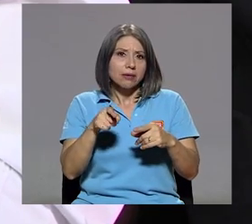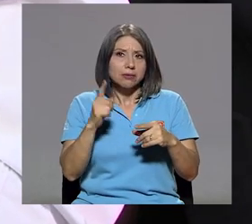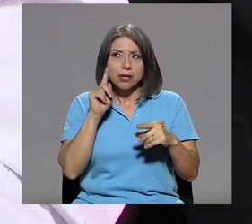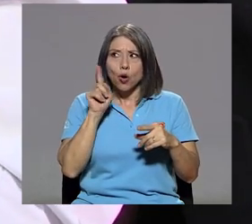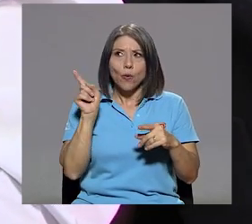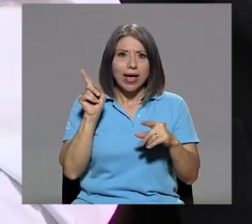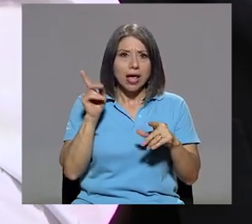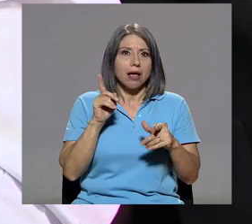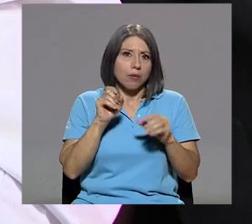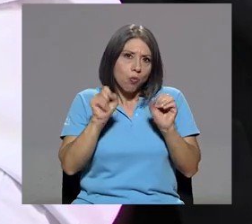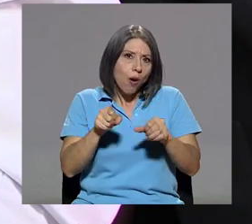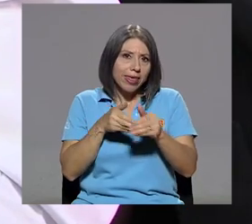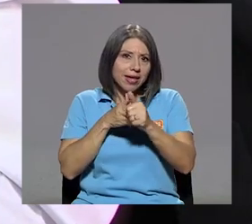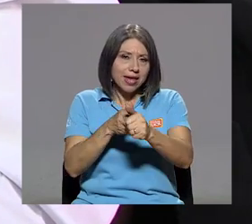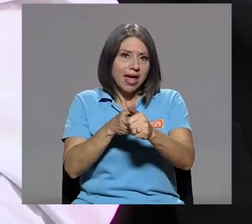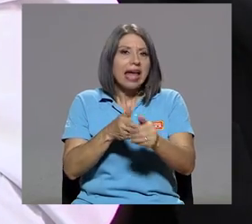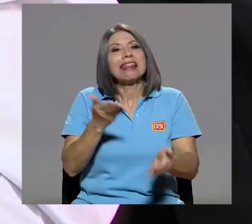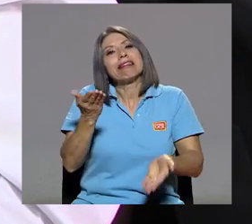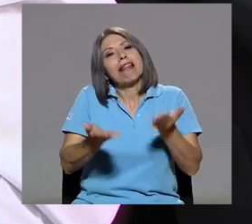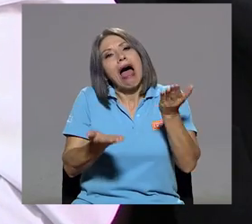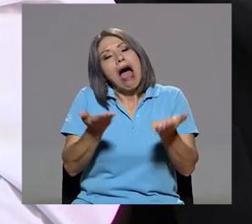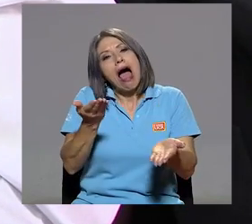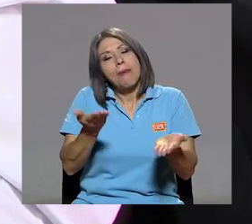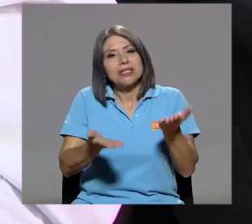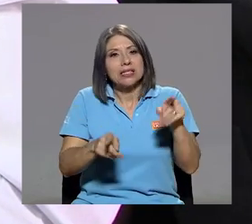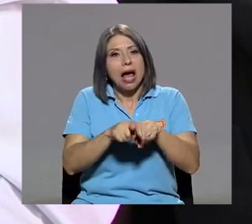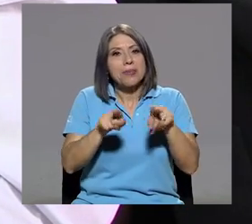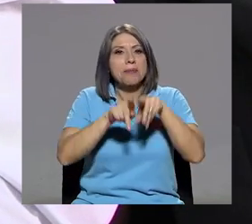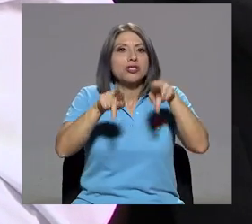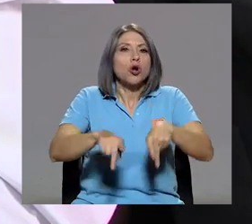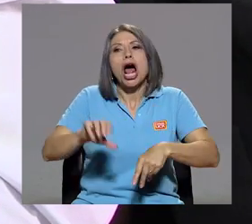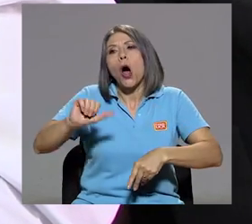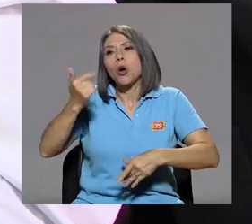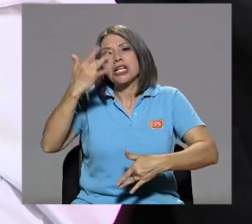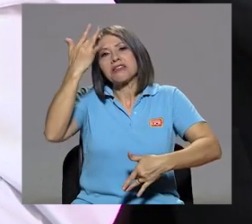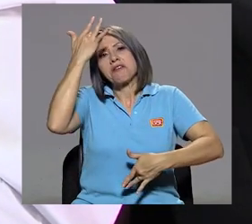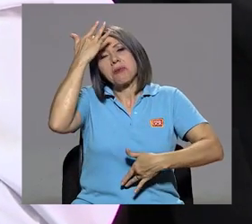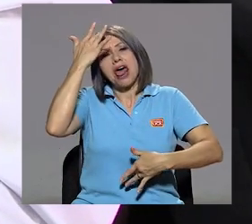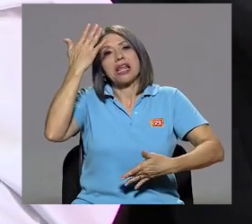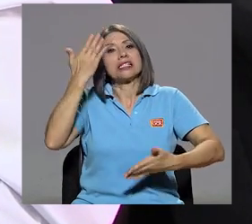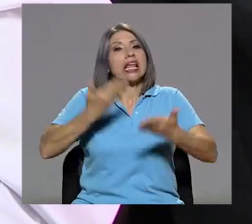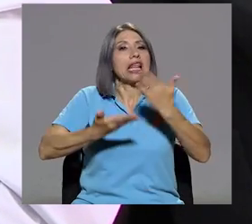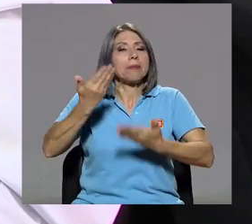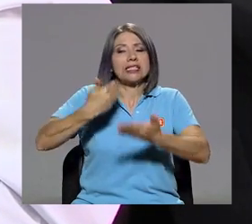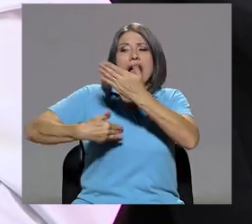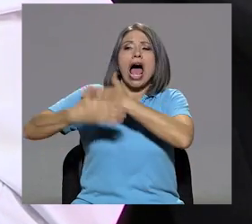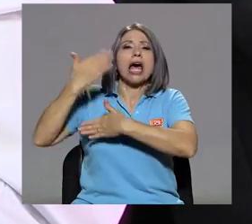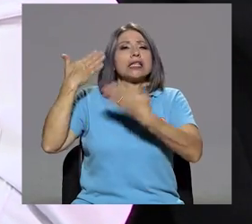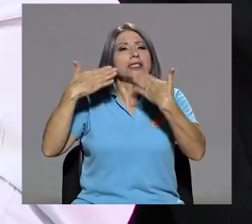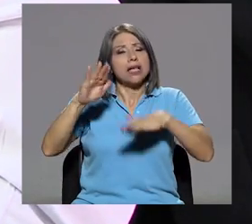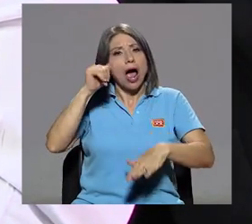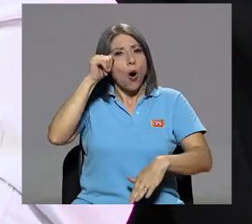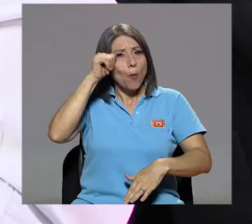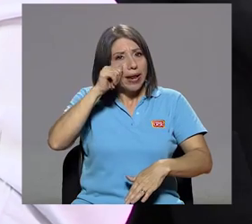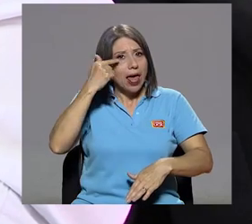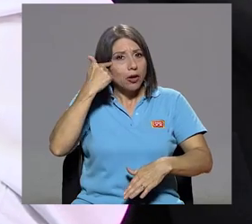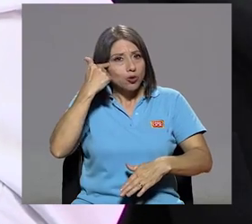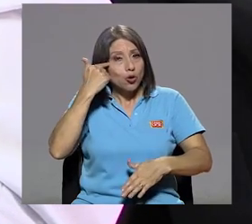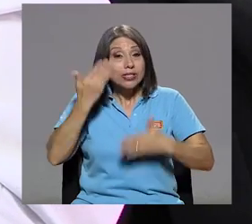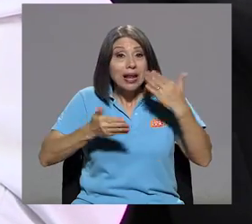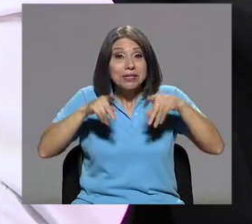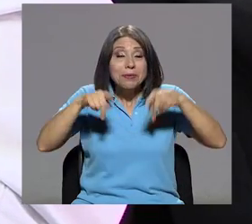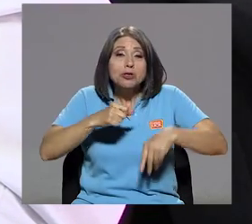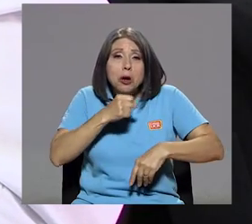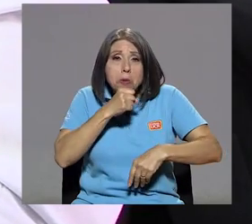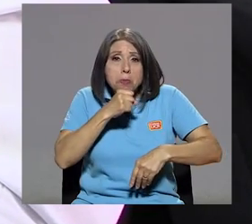la persona, como hablábamos ahora, tiene otras enfermedades, ha sido operada de los ojos, de repente el paciente es un adulto ya mayor,